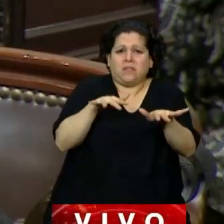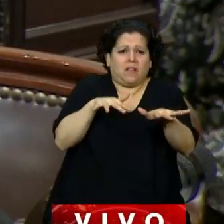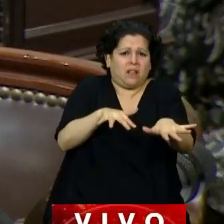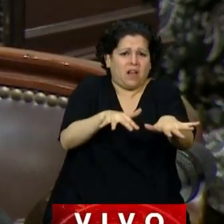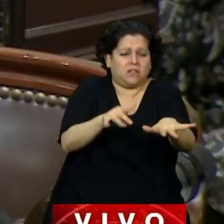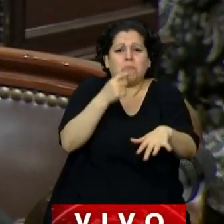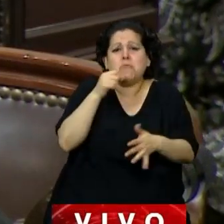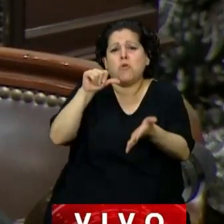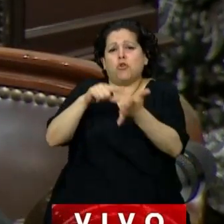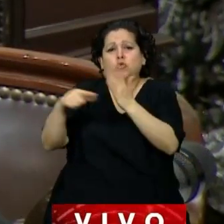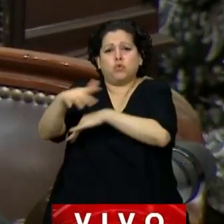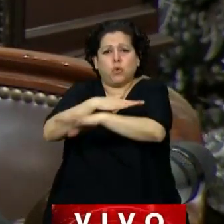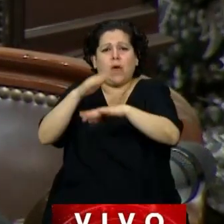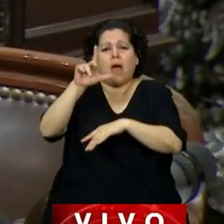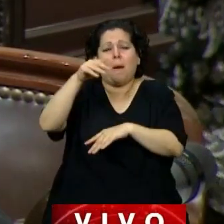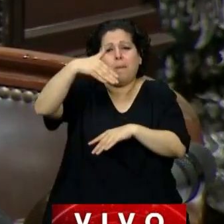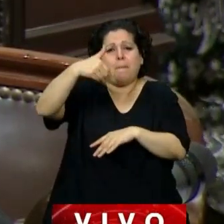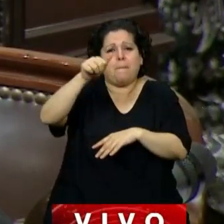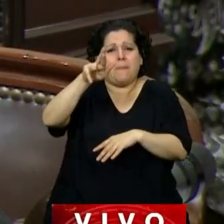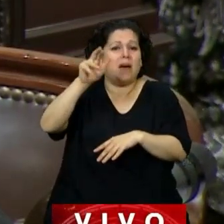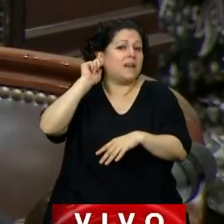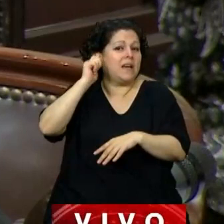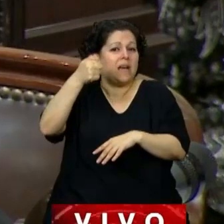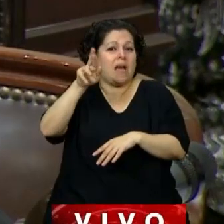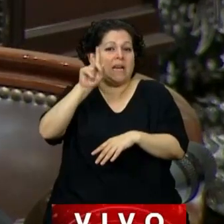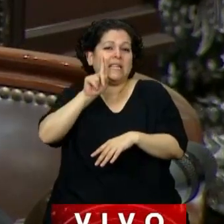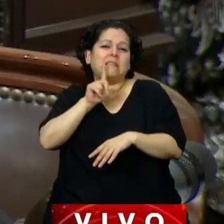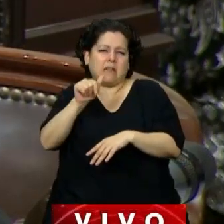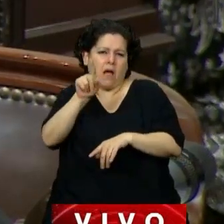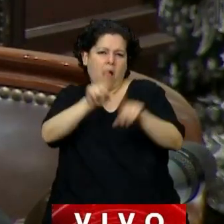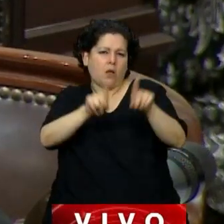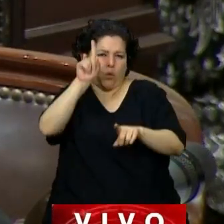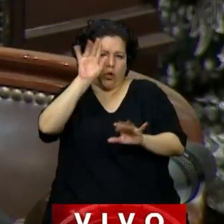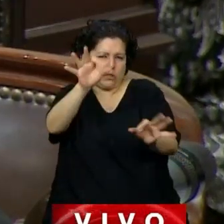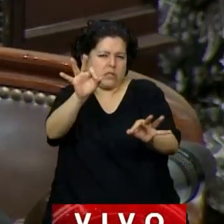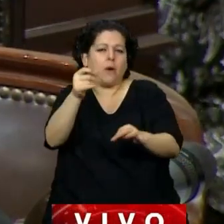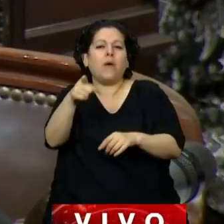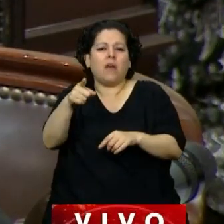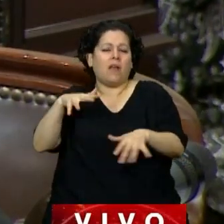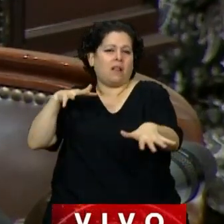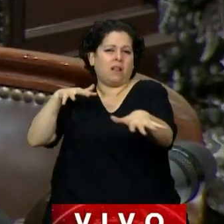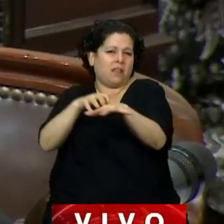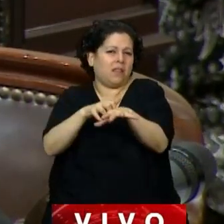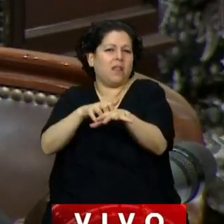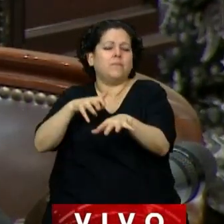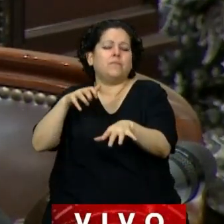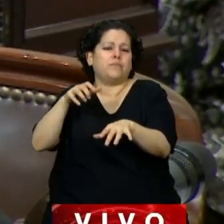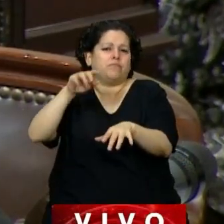de Margarita, más específicamente, donde muchos recordarán ocurrió la tragedia de los estudiantes de la escuela